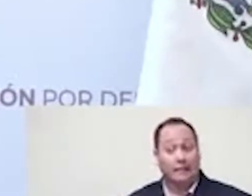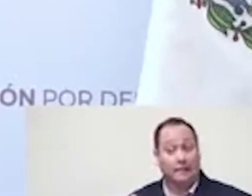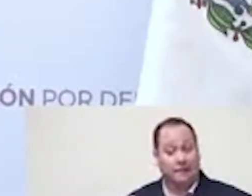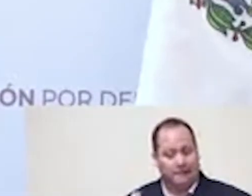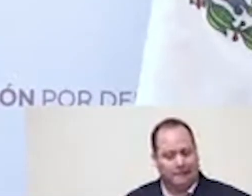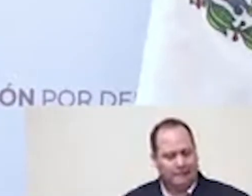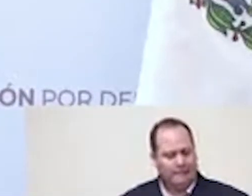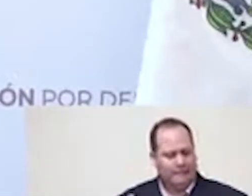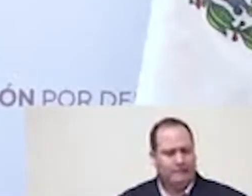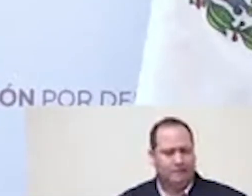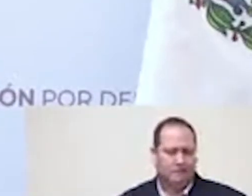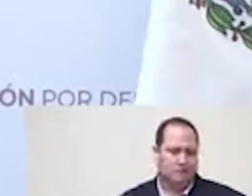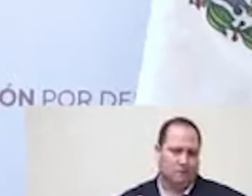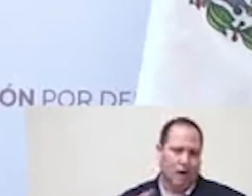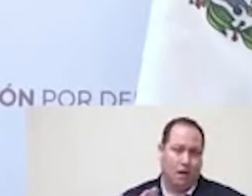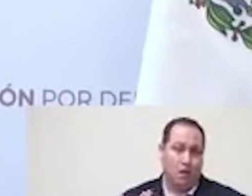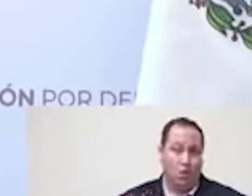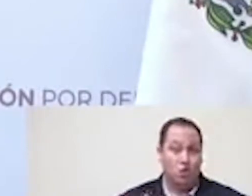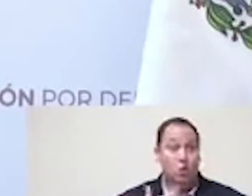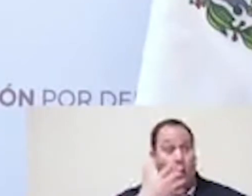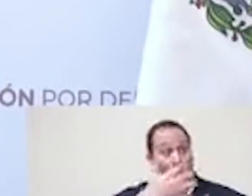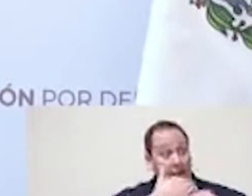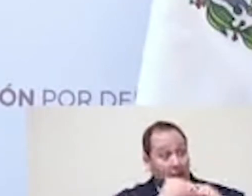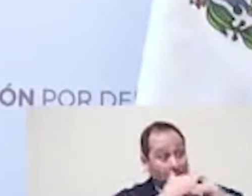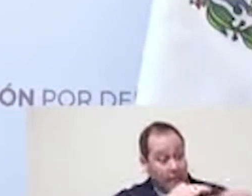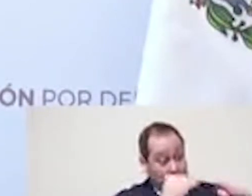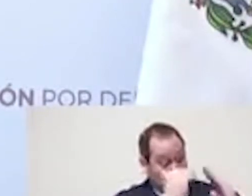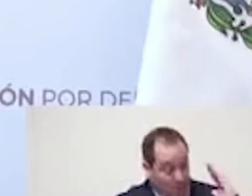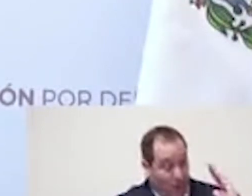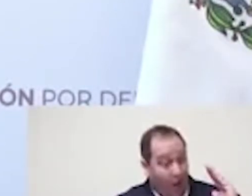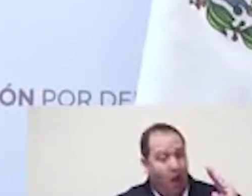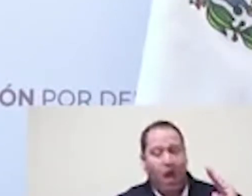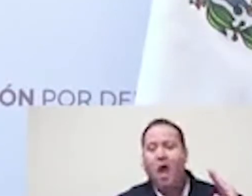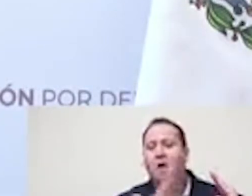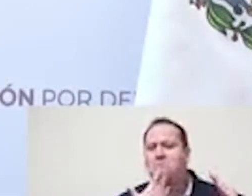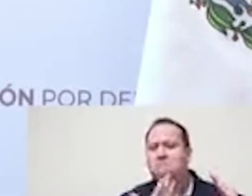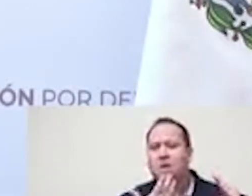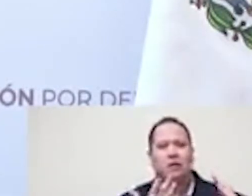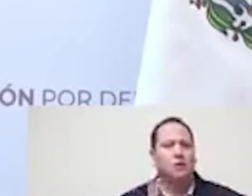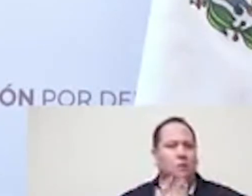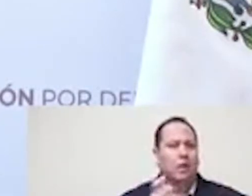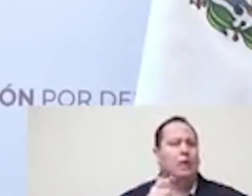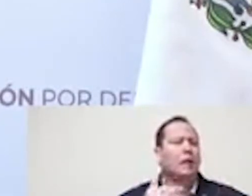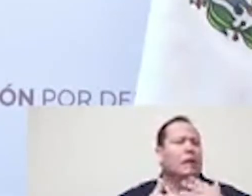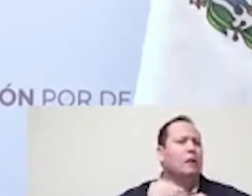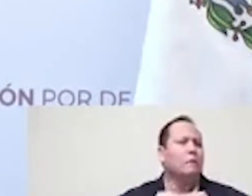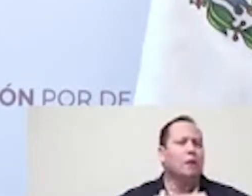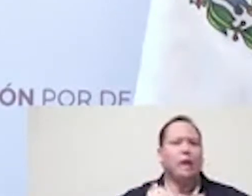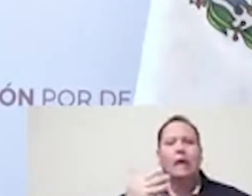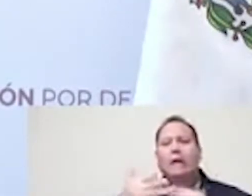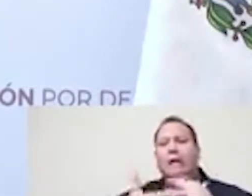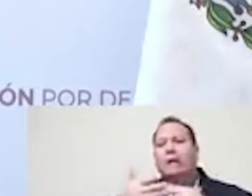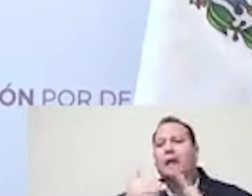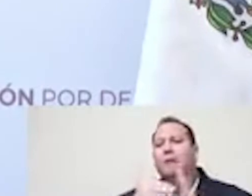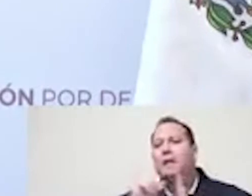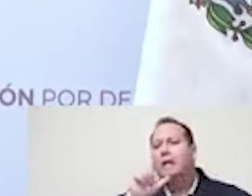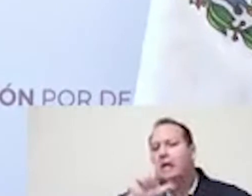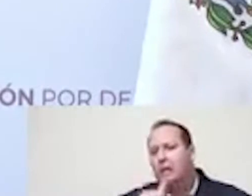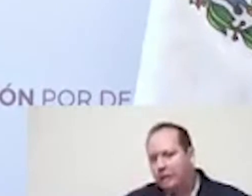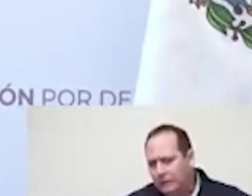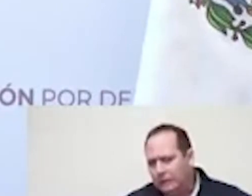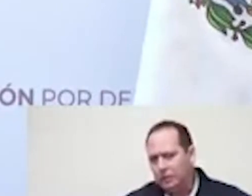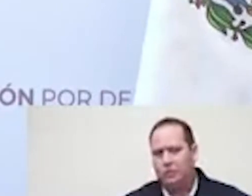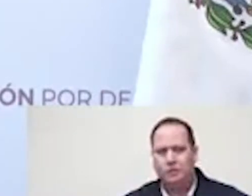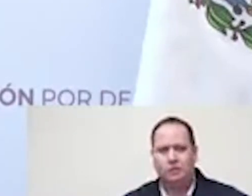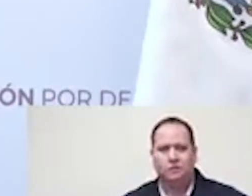respecto a los funcionarios que asistieron el titular de la secretaría del agua Armando Samaniego informó que ningún servidor público de las para estatales